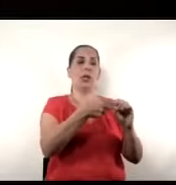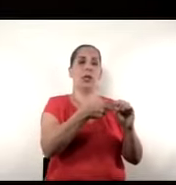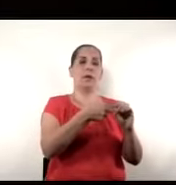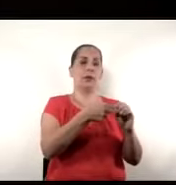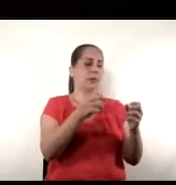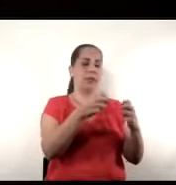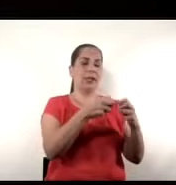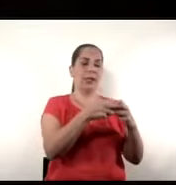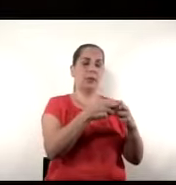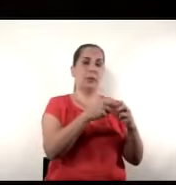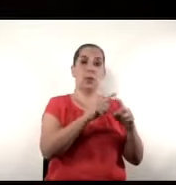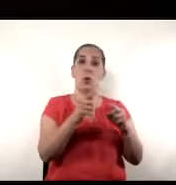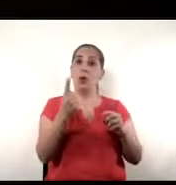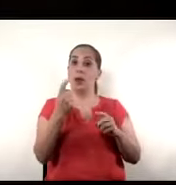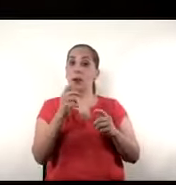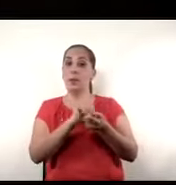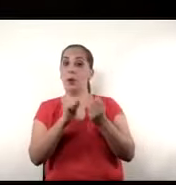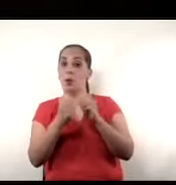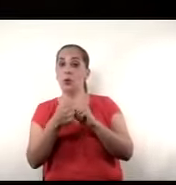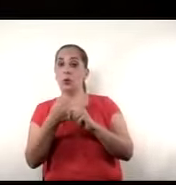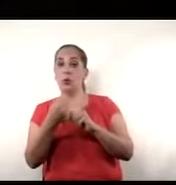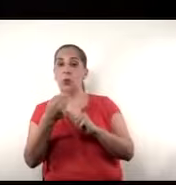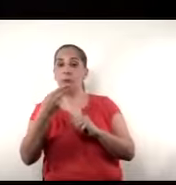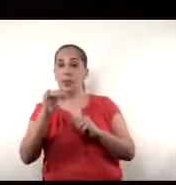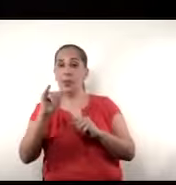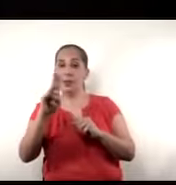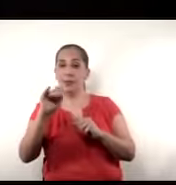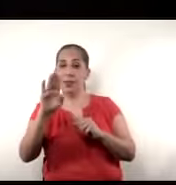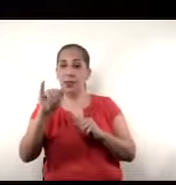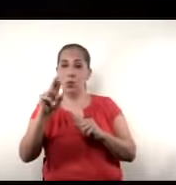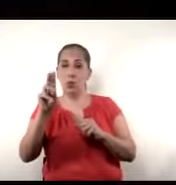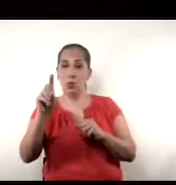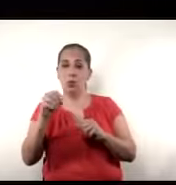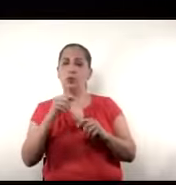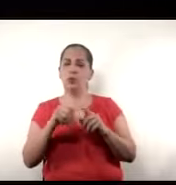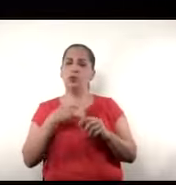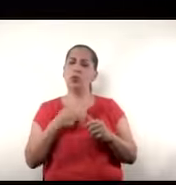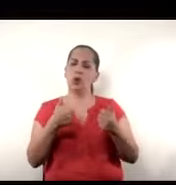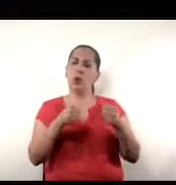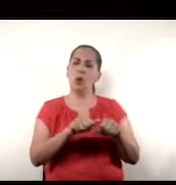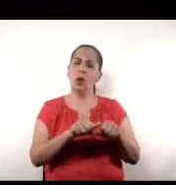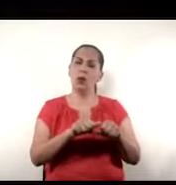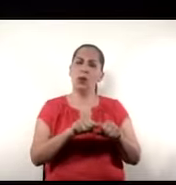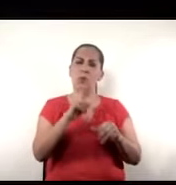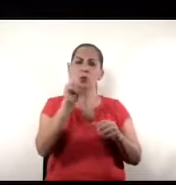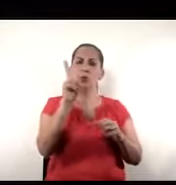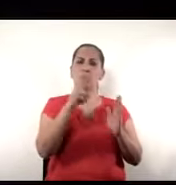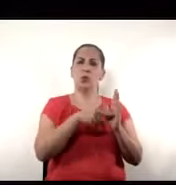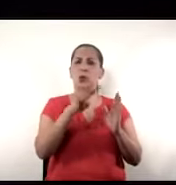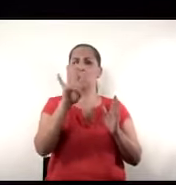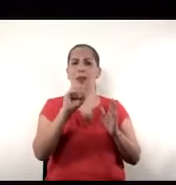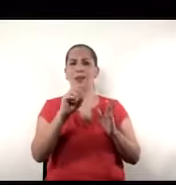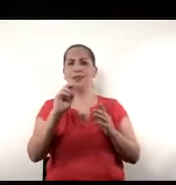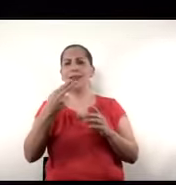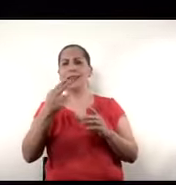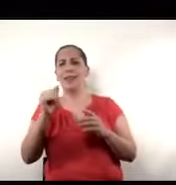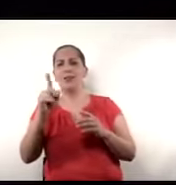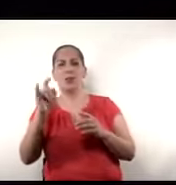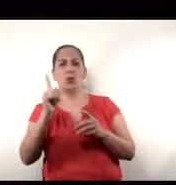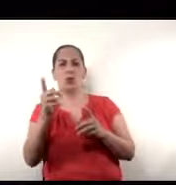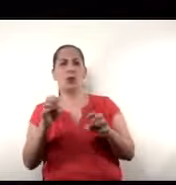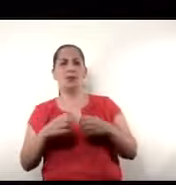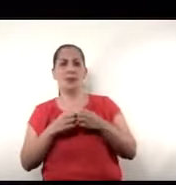los vehículos híbridos. Y yo estoy de acuerdo que para el 2040 los híbridos no tienen que existir, pero